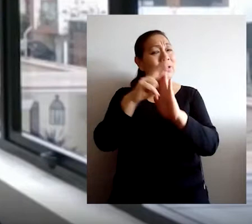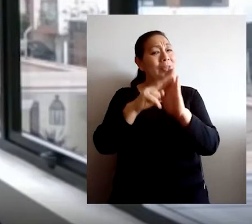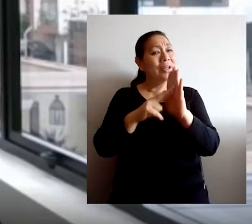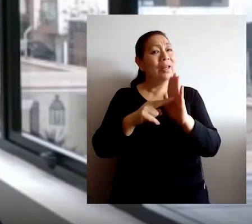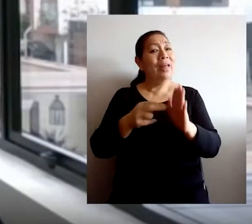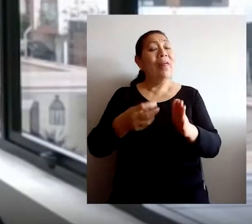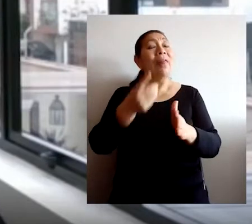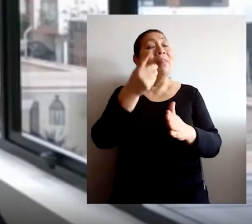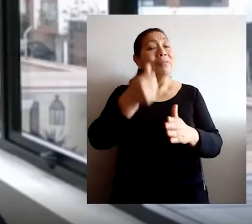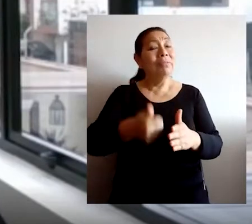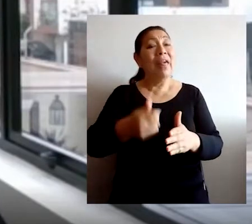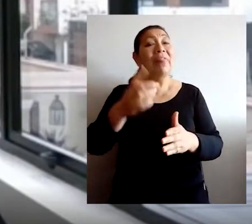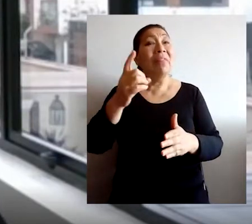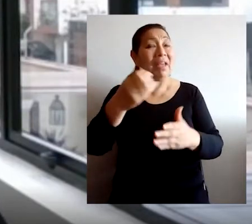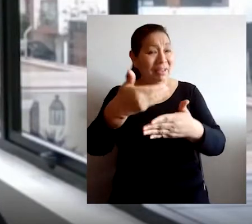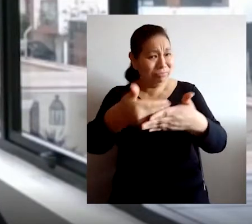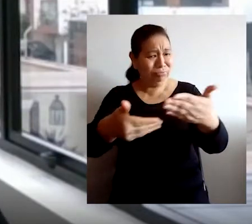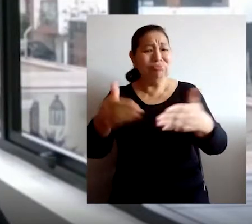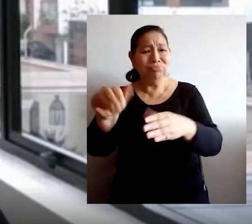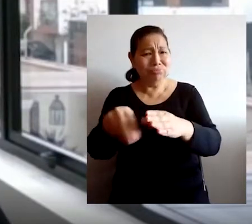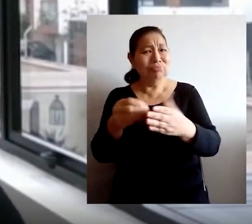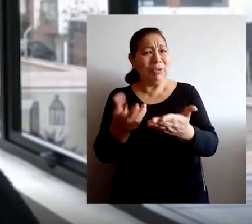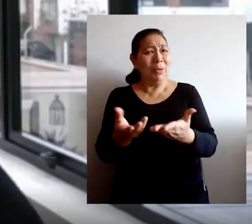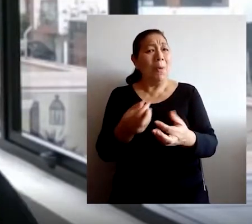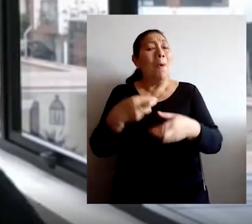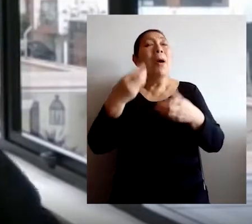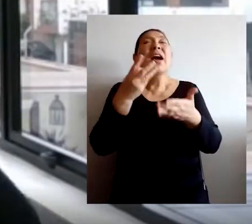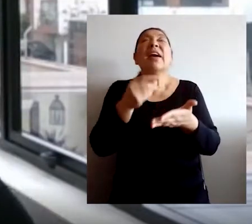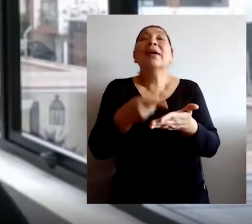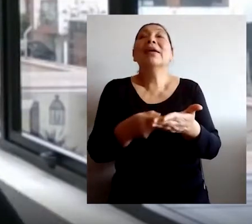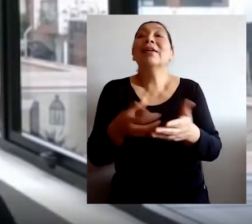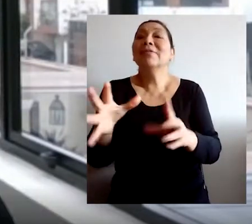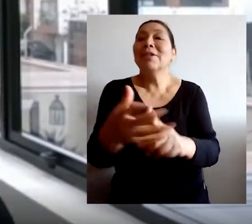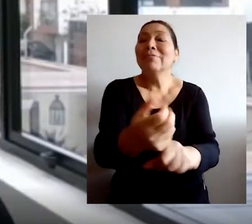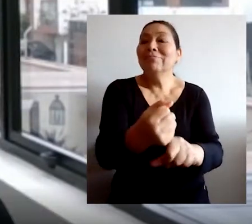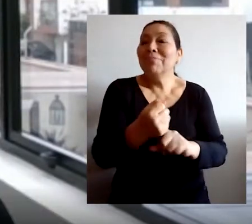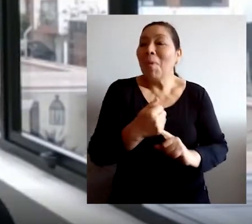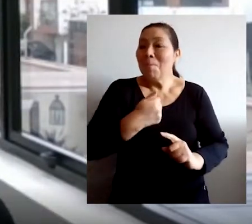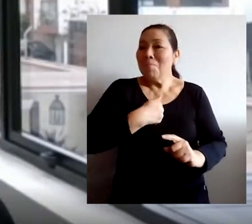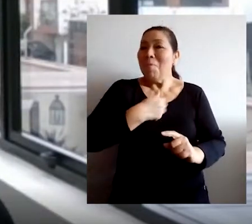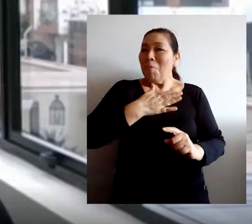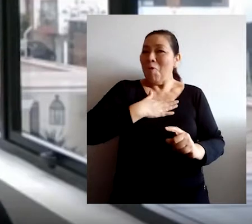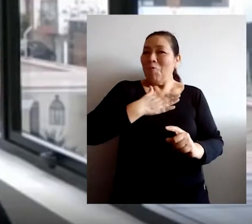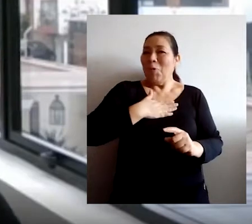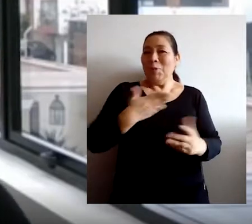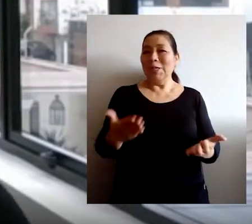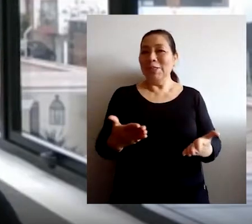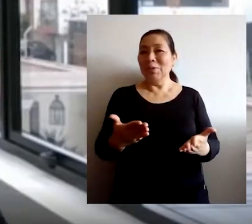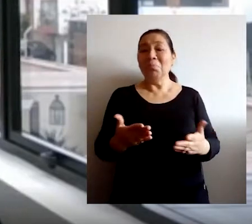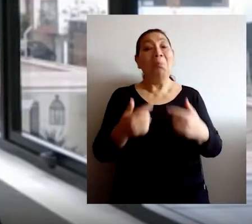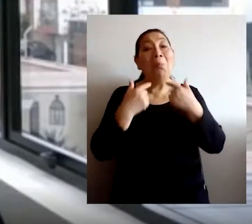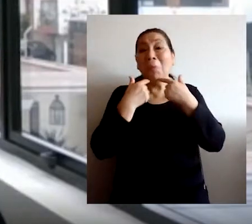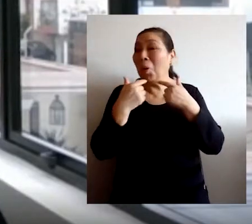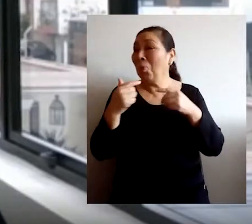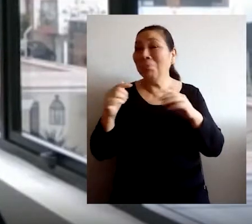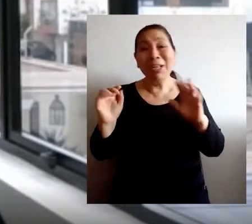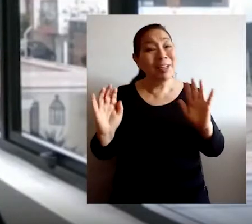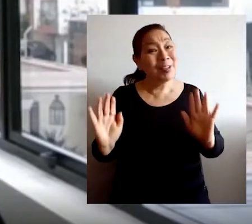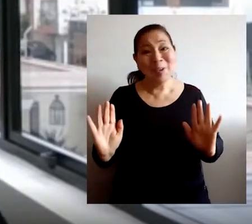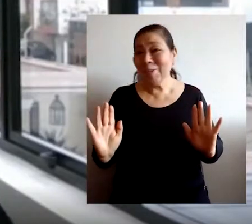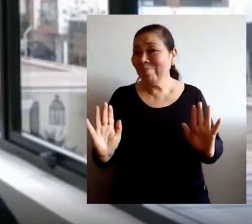resoluciones directorales que proponían la expropiación. Lo perdió.